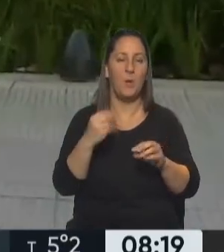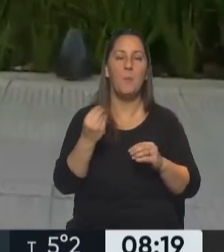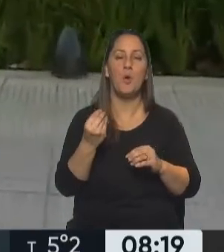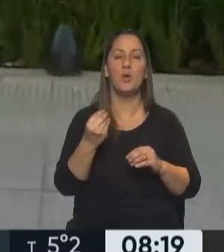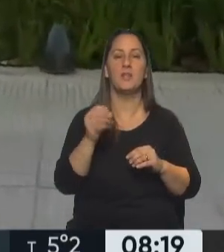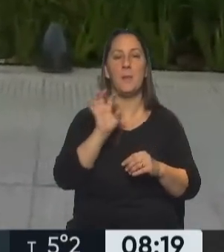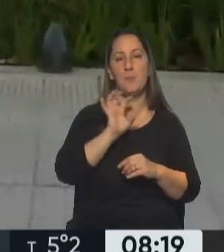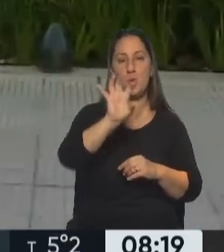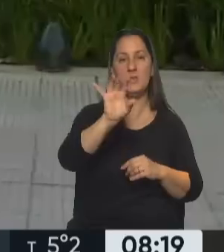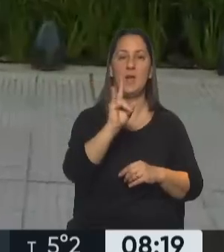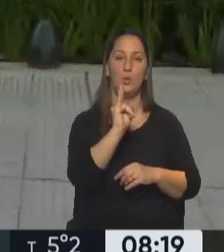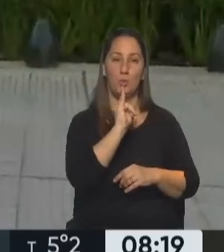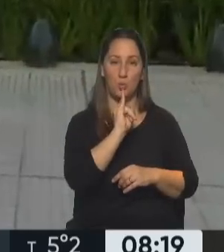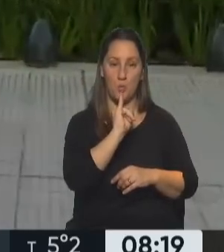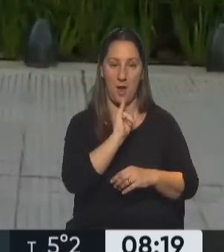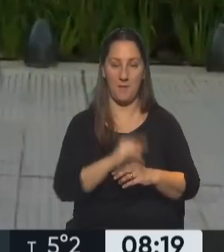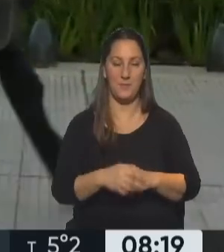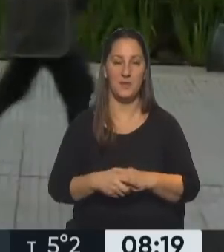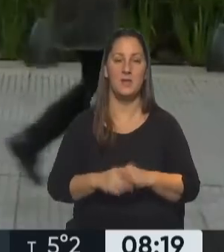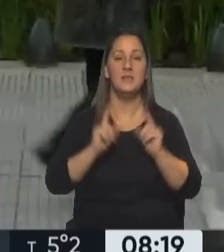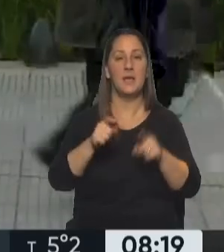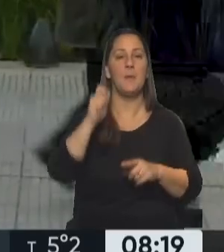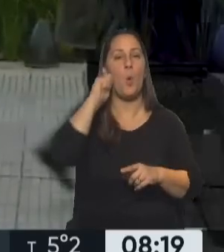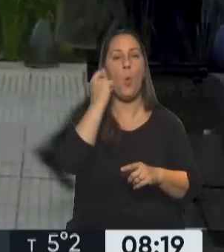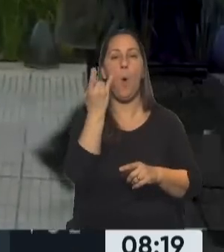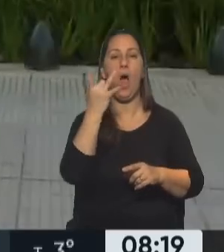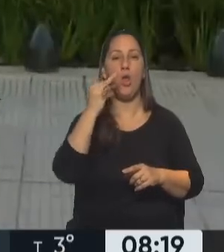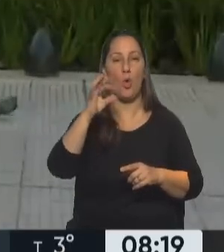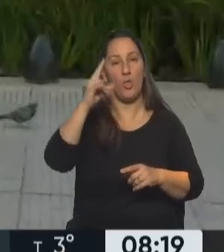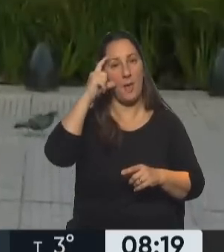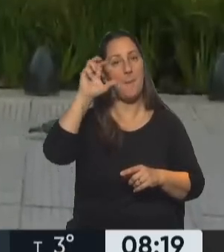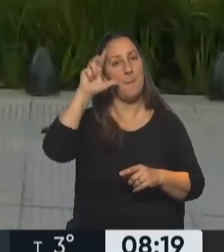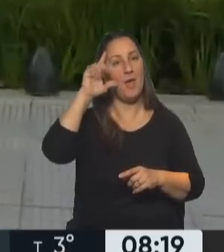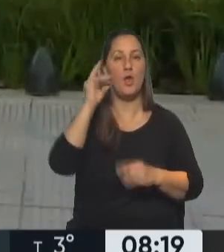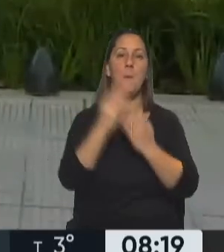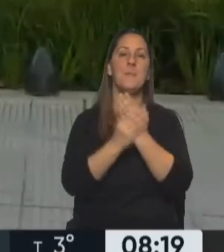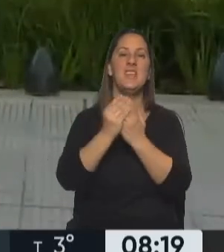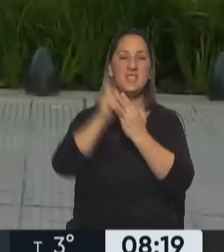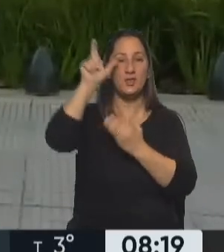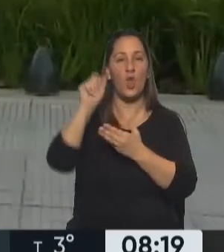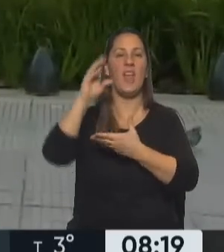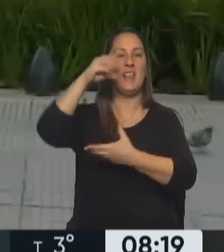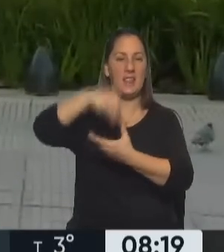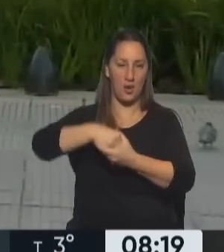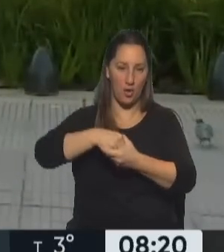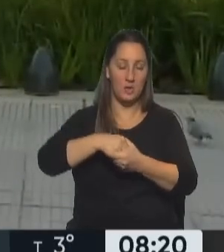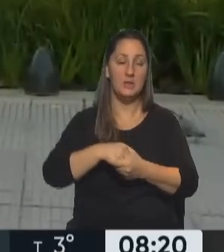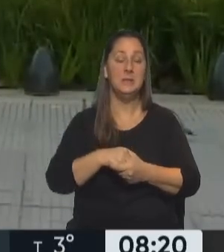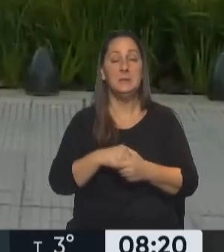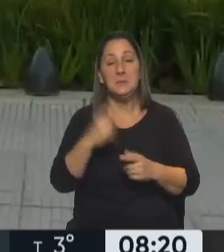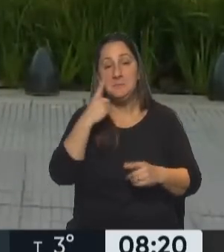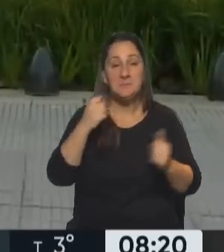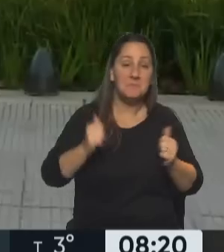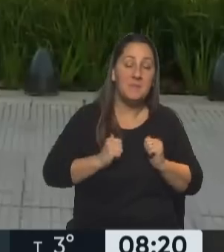encuentra en la provincia de Tucumán, así como también Guado de Pedro, ministro de Interior. La expectativa ronda en torno a